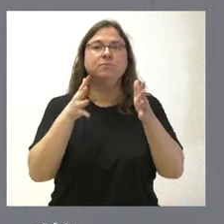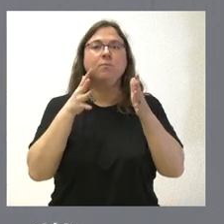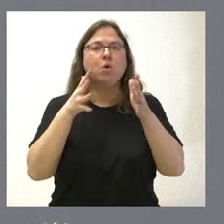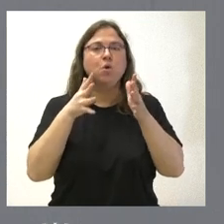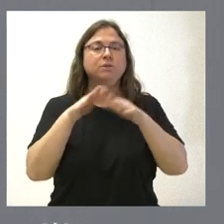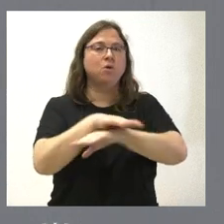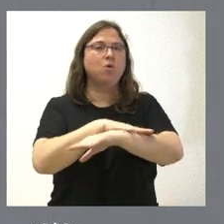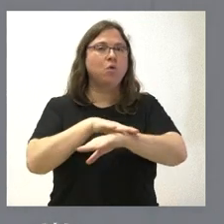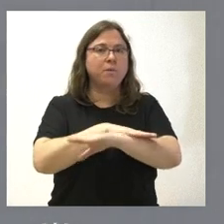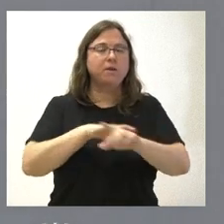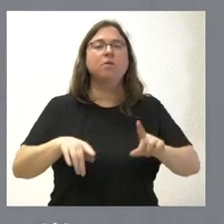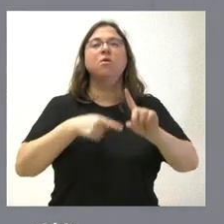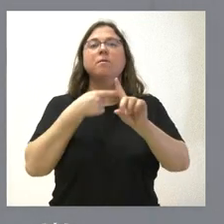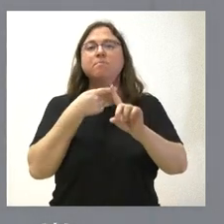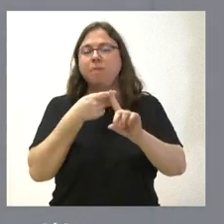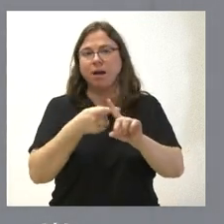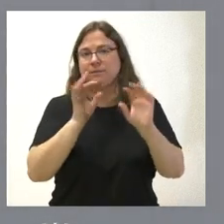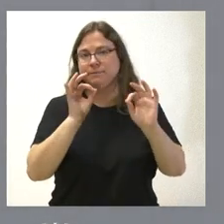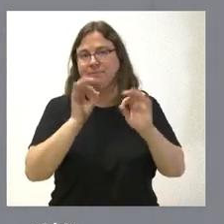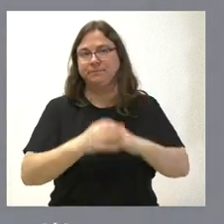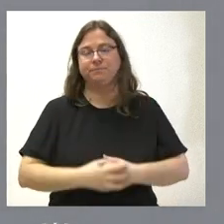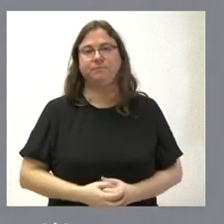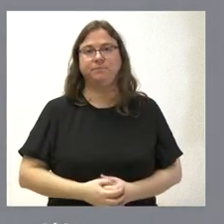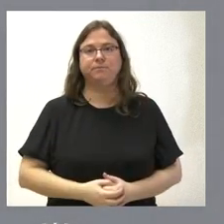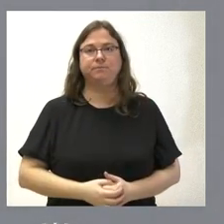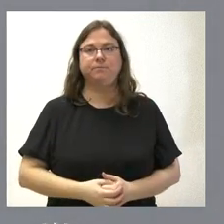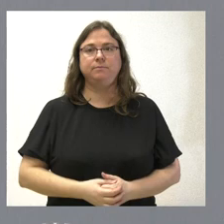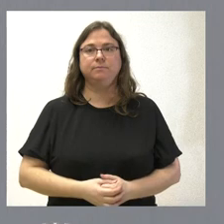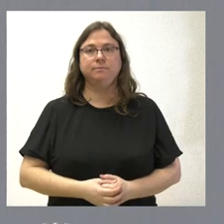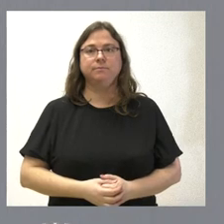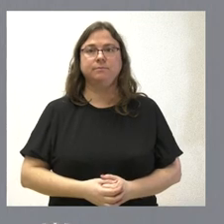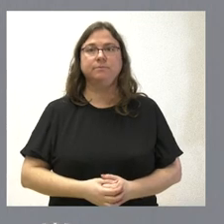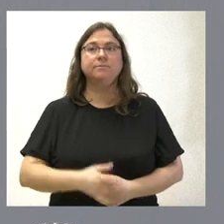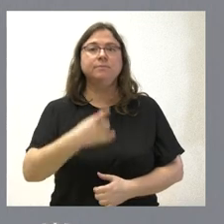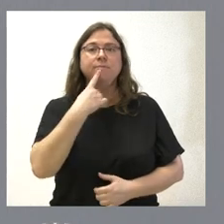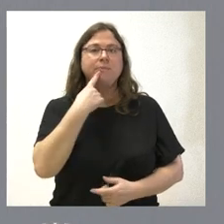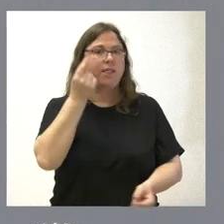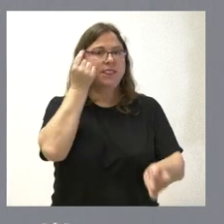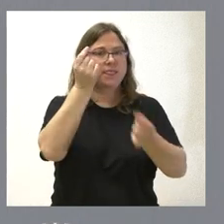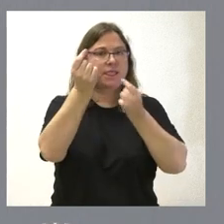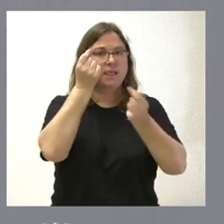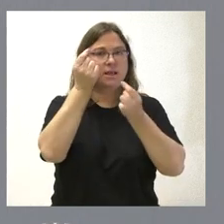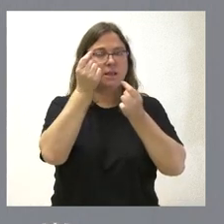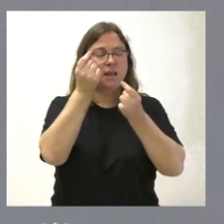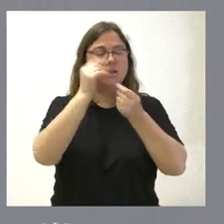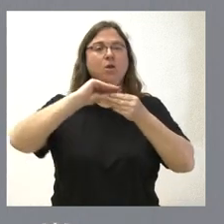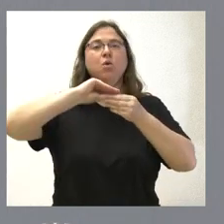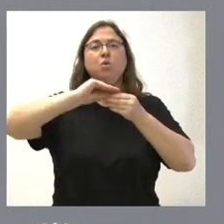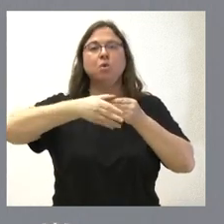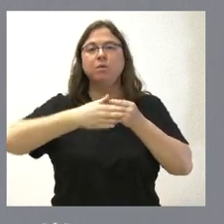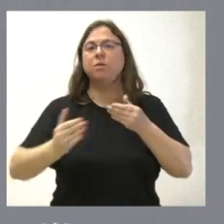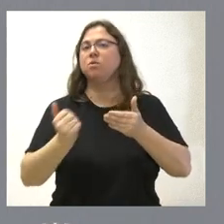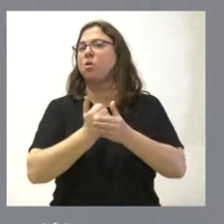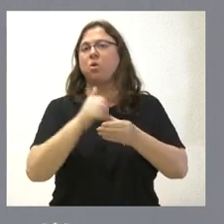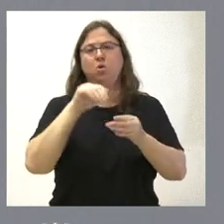la relación de los mismos les figura con más detalle en la documentación todo el